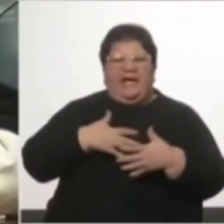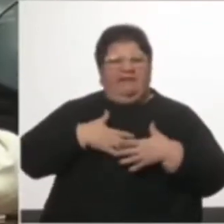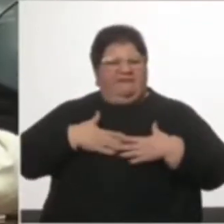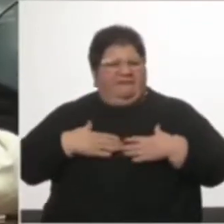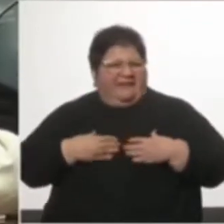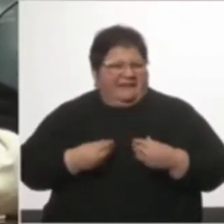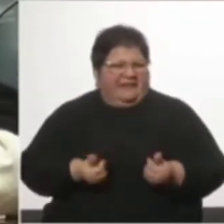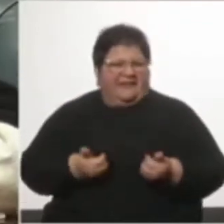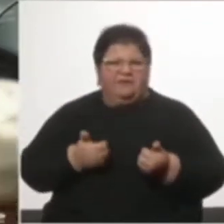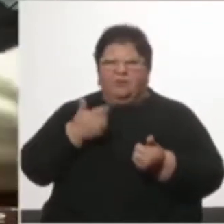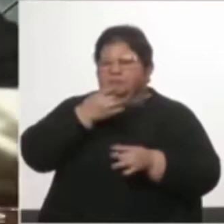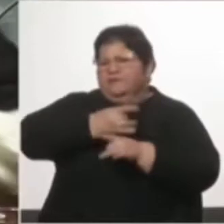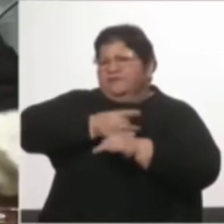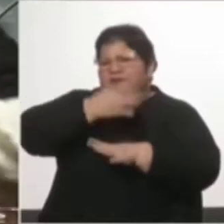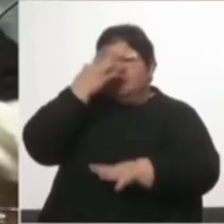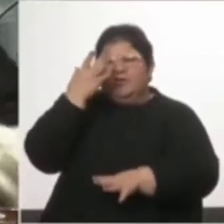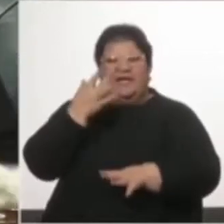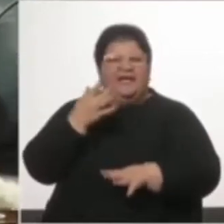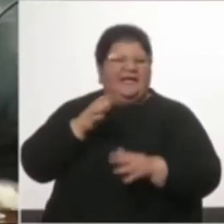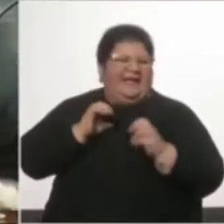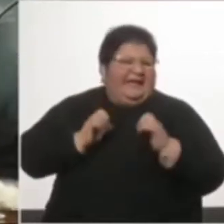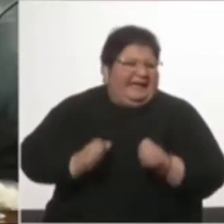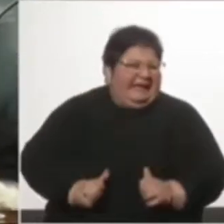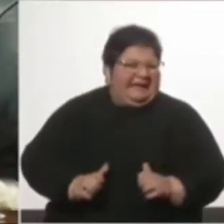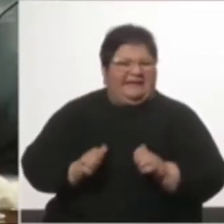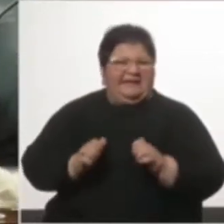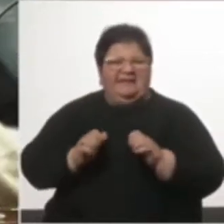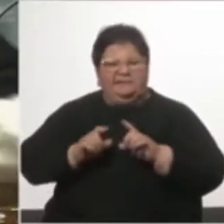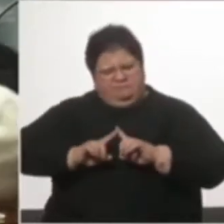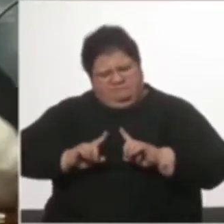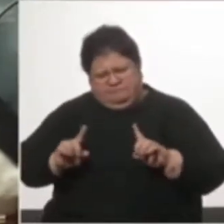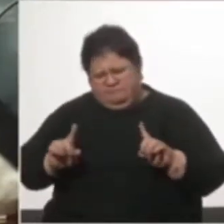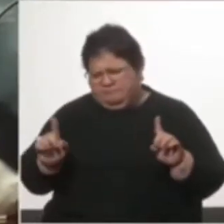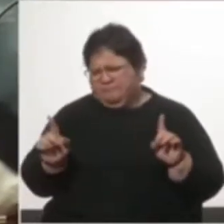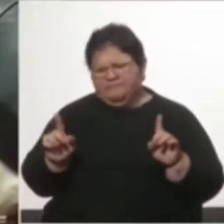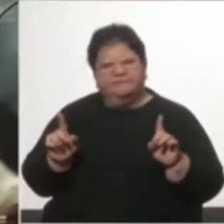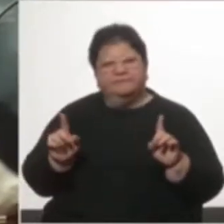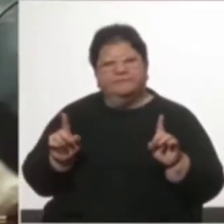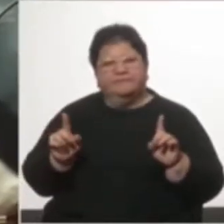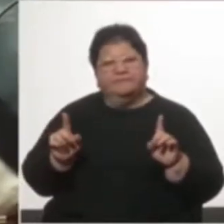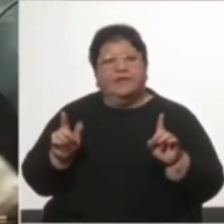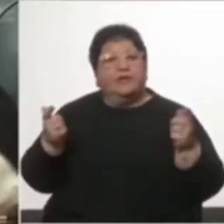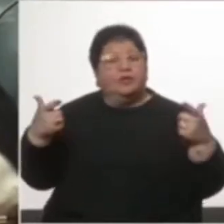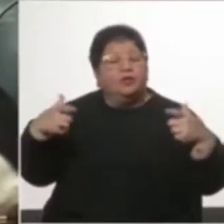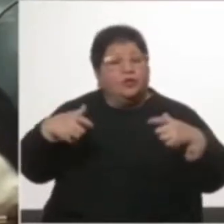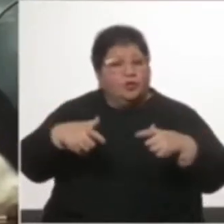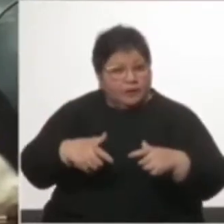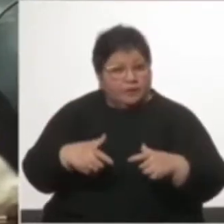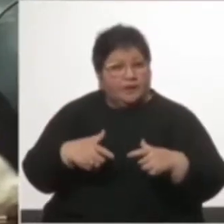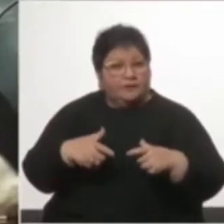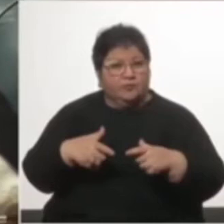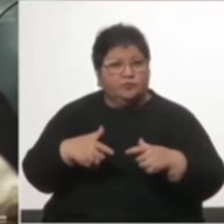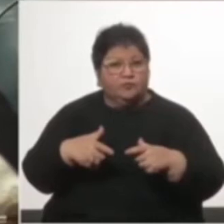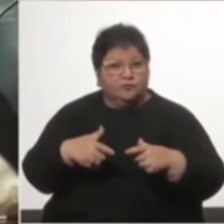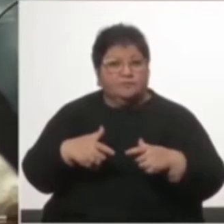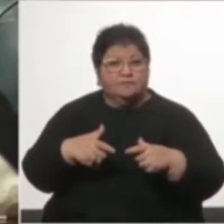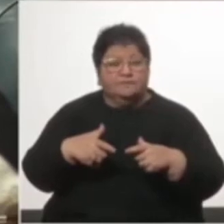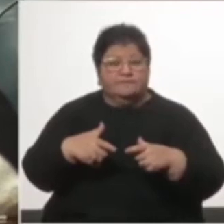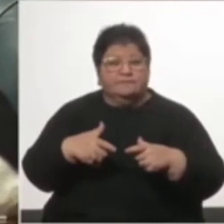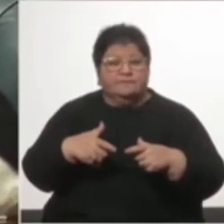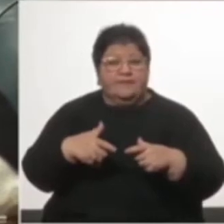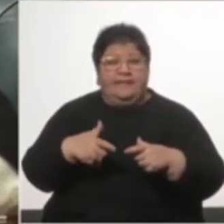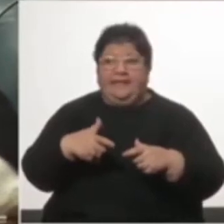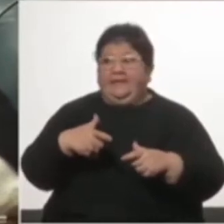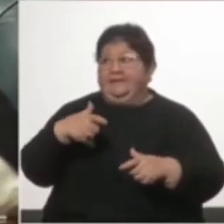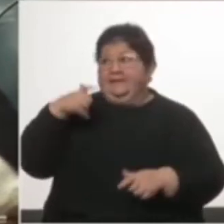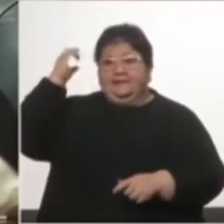o profesional o ética o de cualquier otro tipo, que nos reunimos en tanto legisladores y